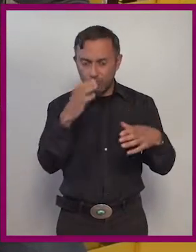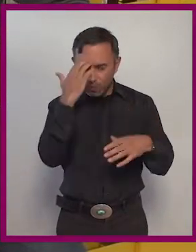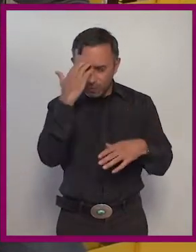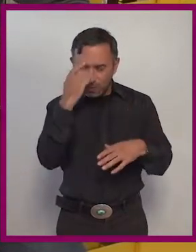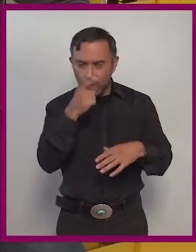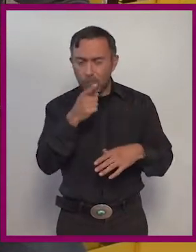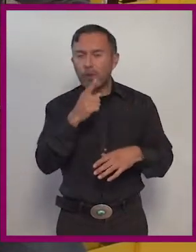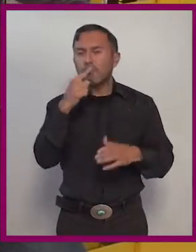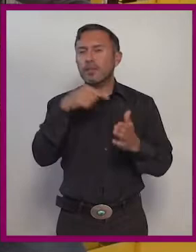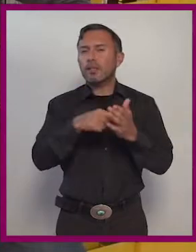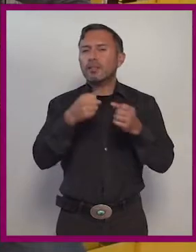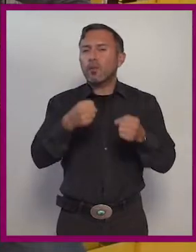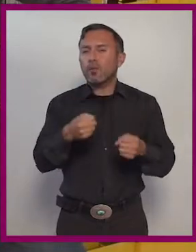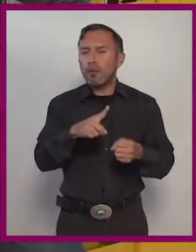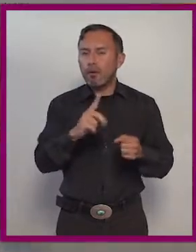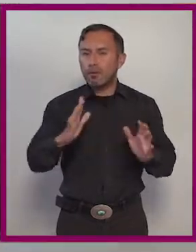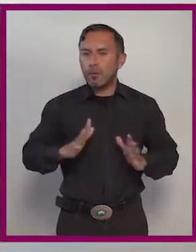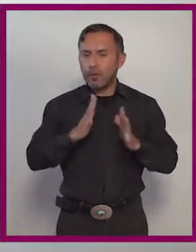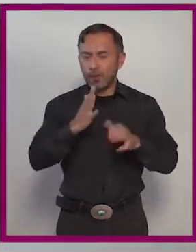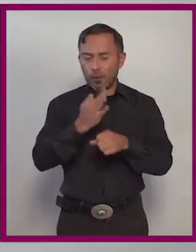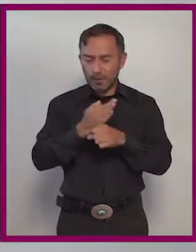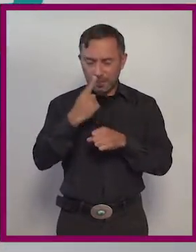Seguro que nos sorprenderá. Comenzamos.